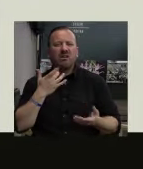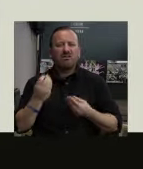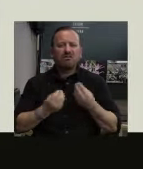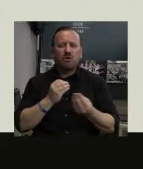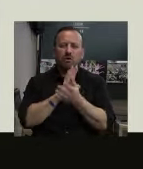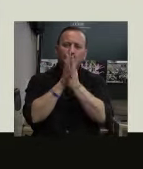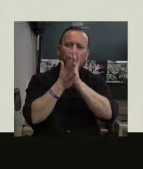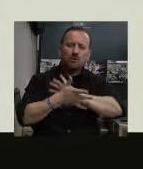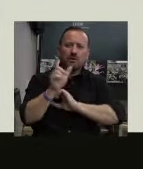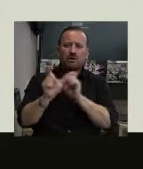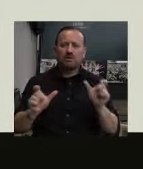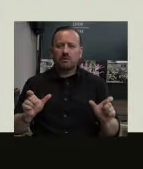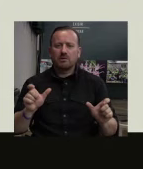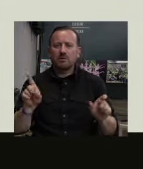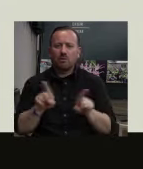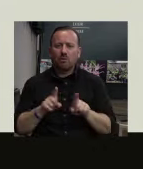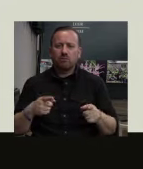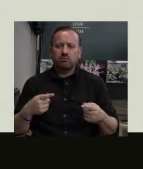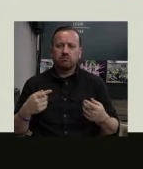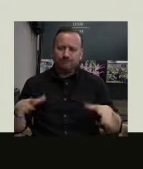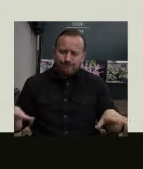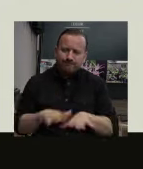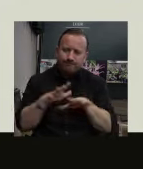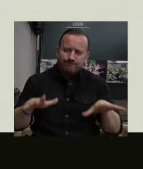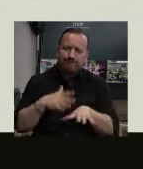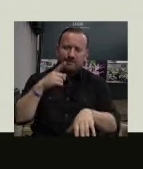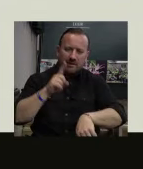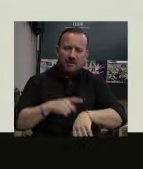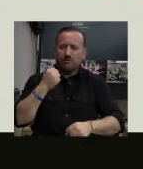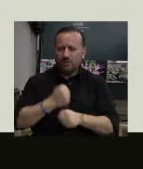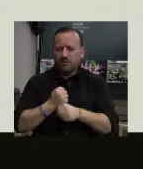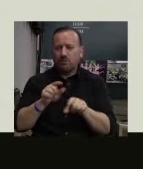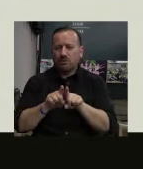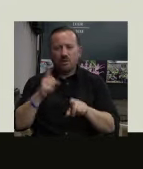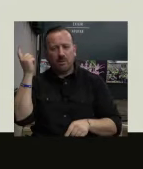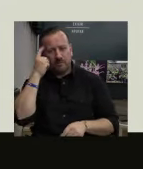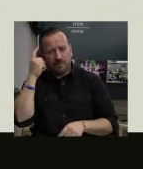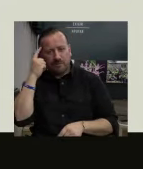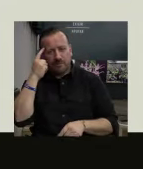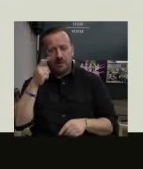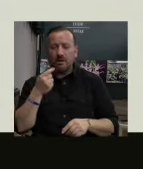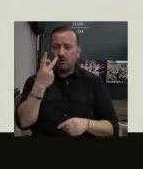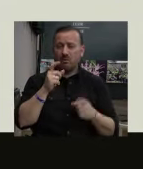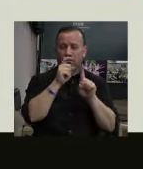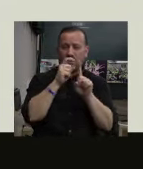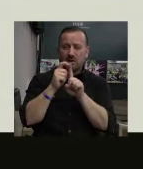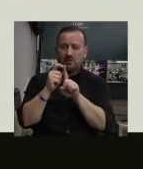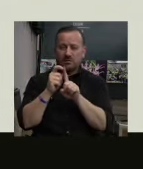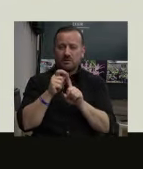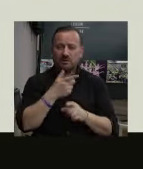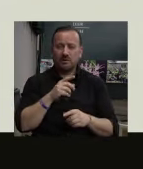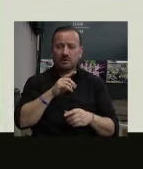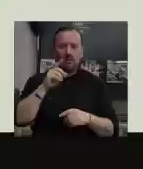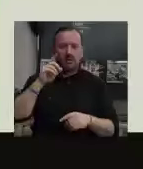toda la gente que ha invertido tiempo y trabajo en pensar esas dos palabras